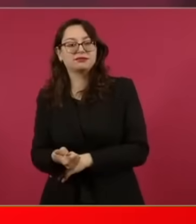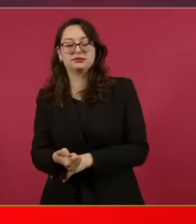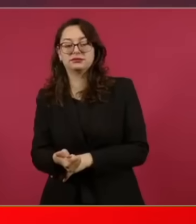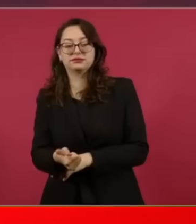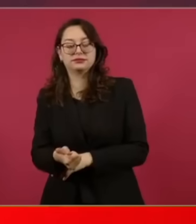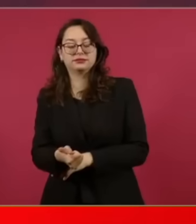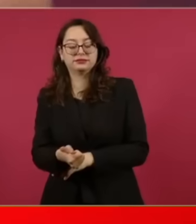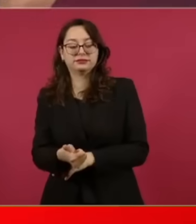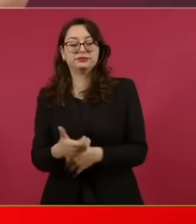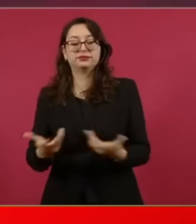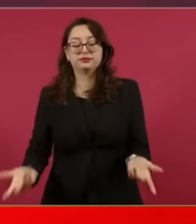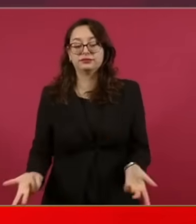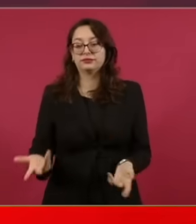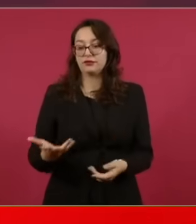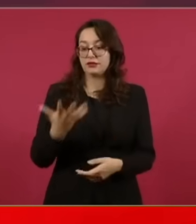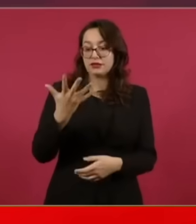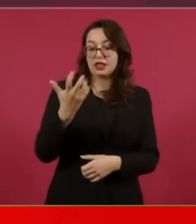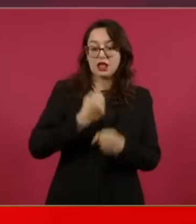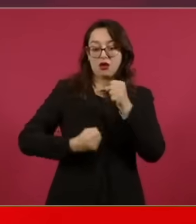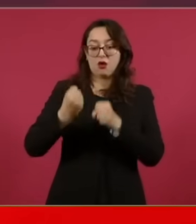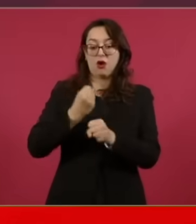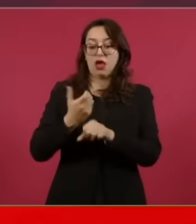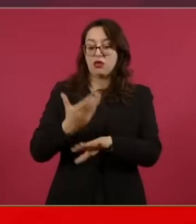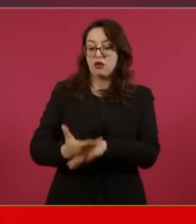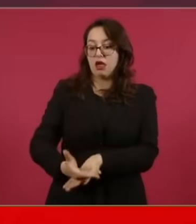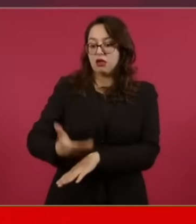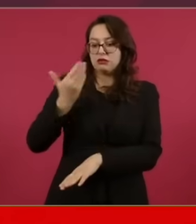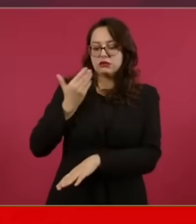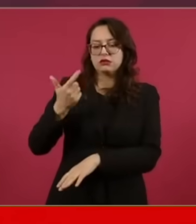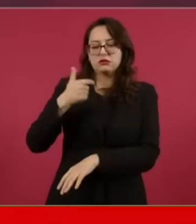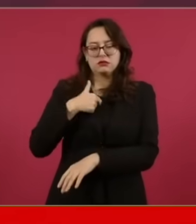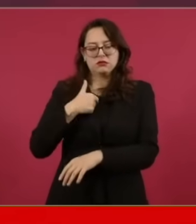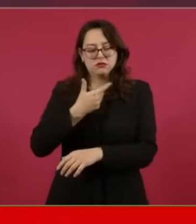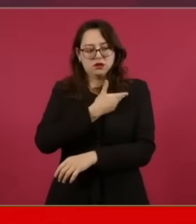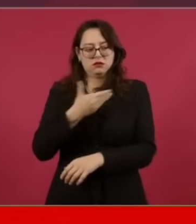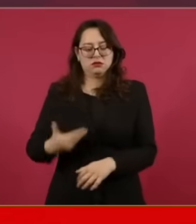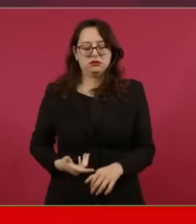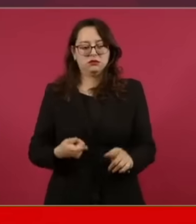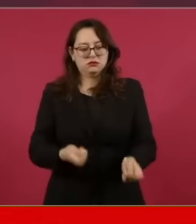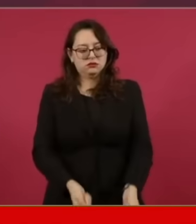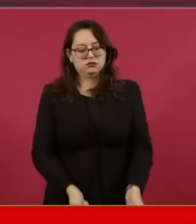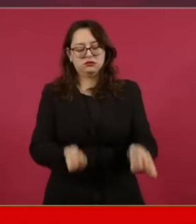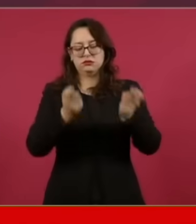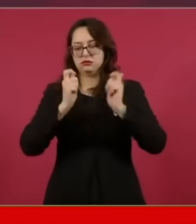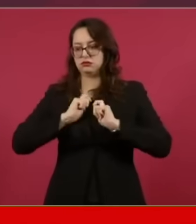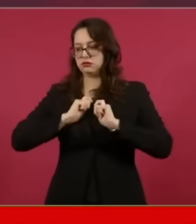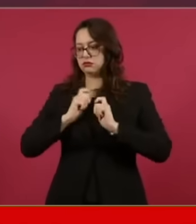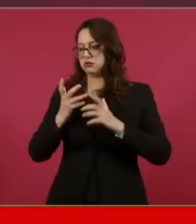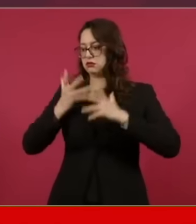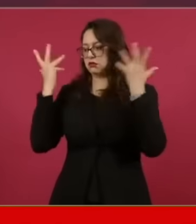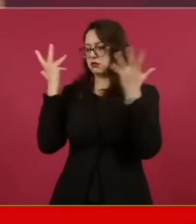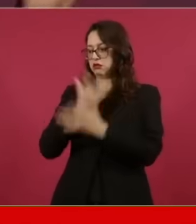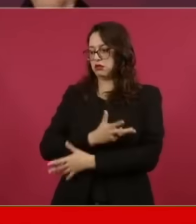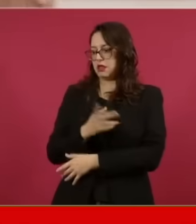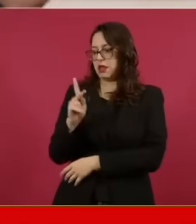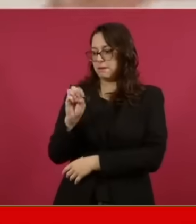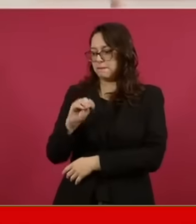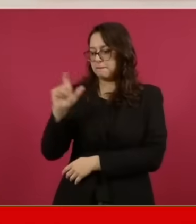Cuando llegamos, nos encontramos que casi la mitad del presupuesto de